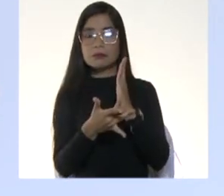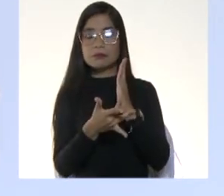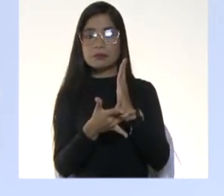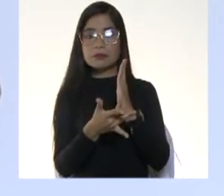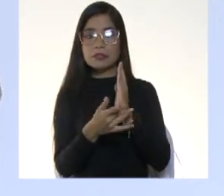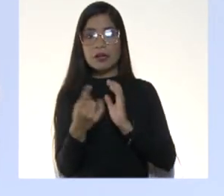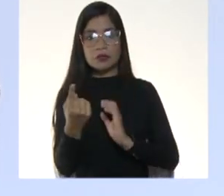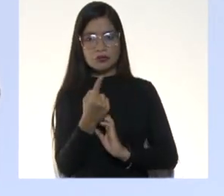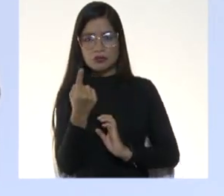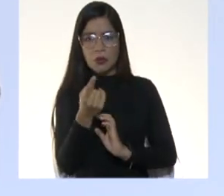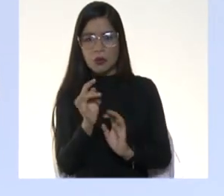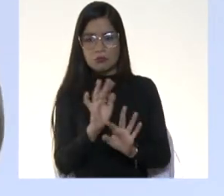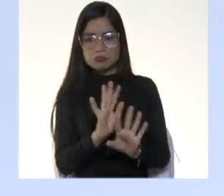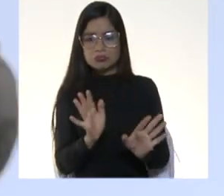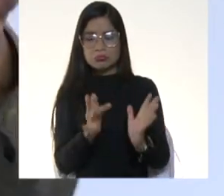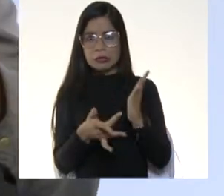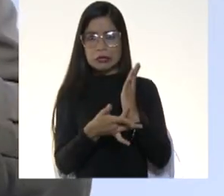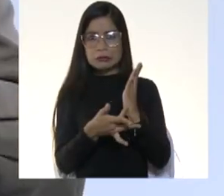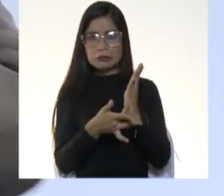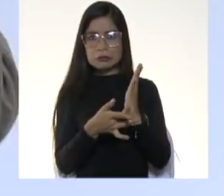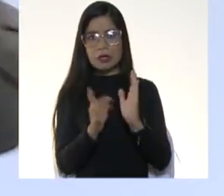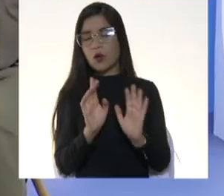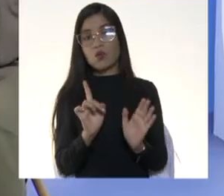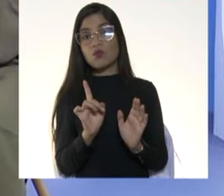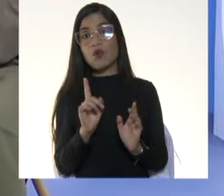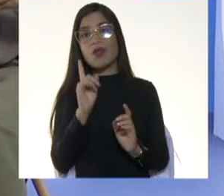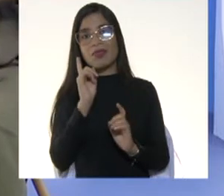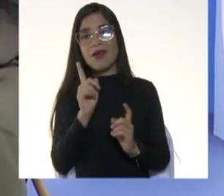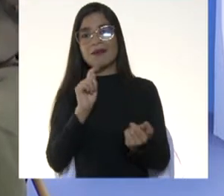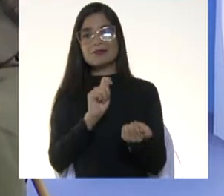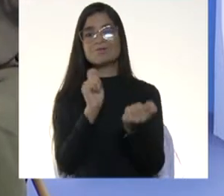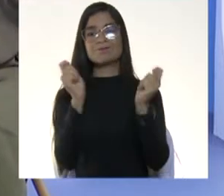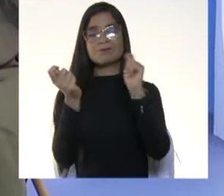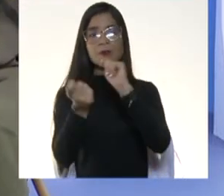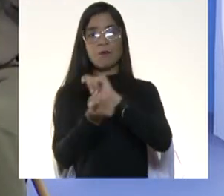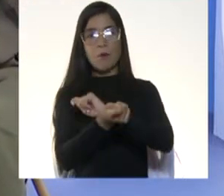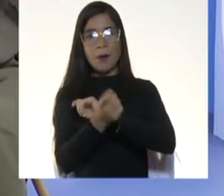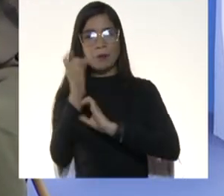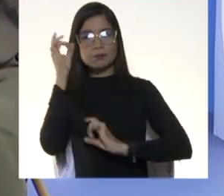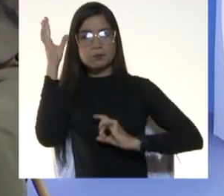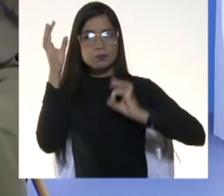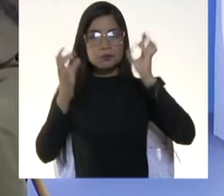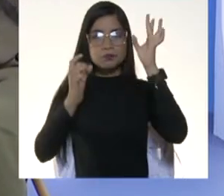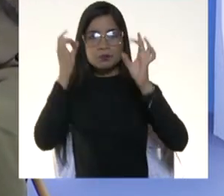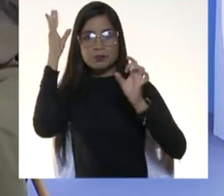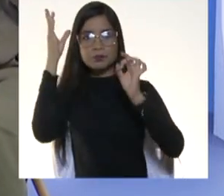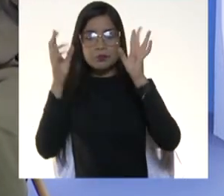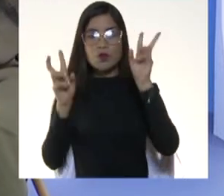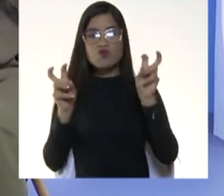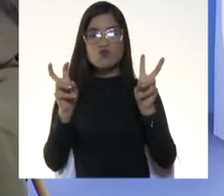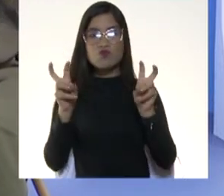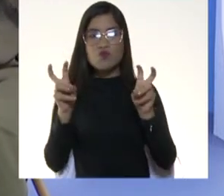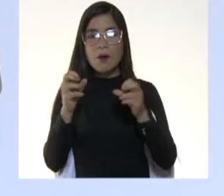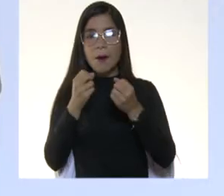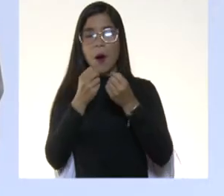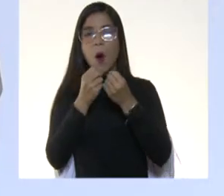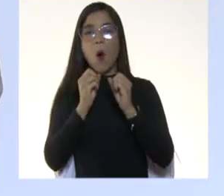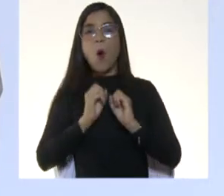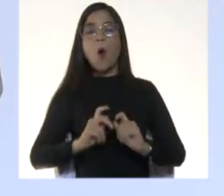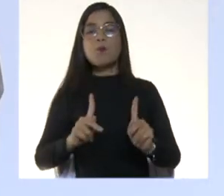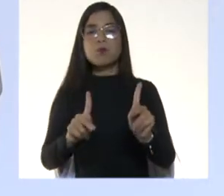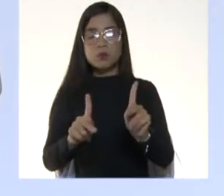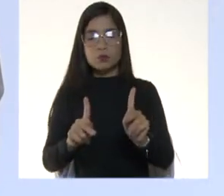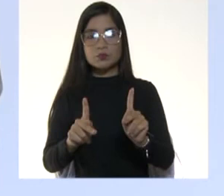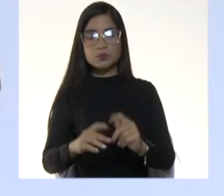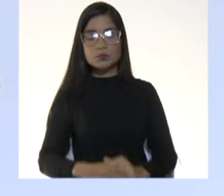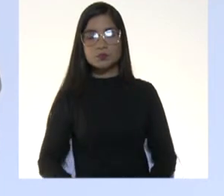técnica. Debe haber una escuela técnica que transforme, que innove, que desarrolle todos los elementos que se asumen desde